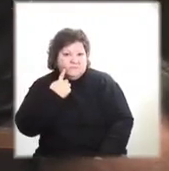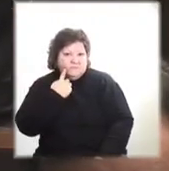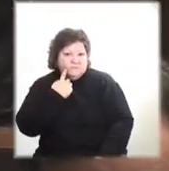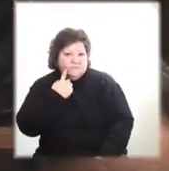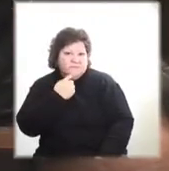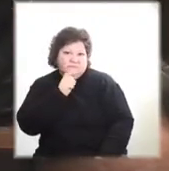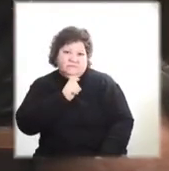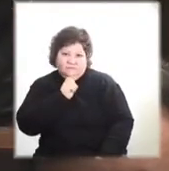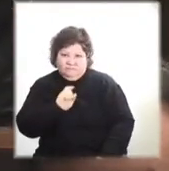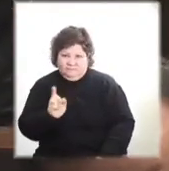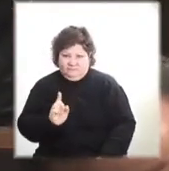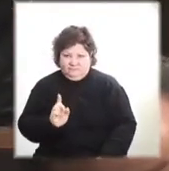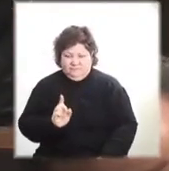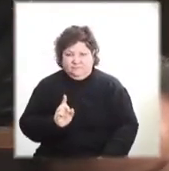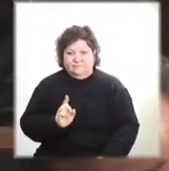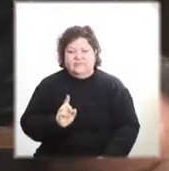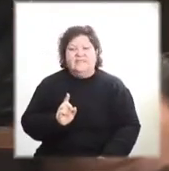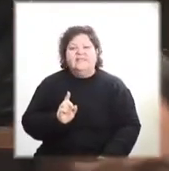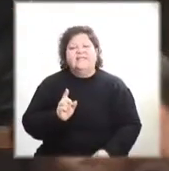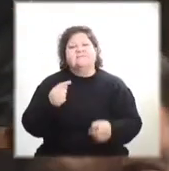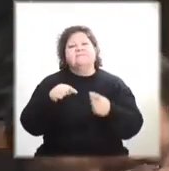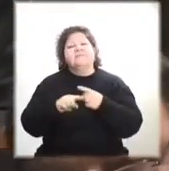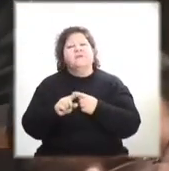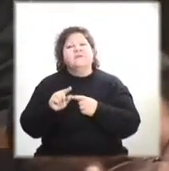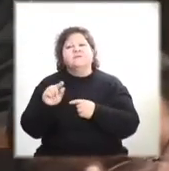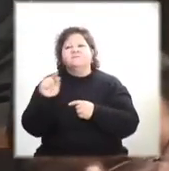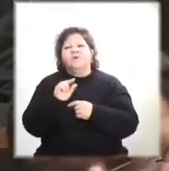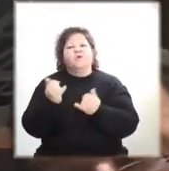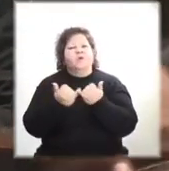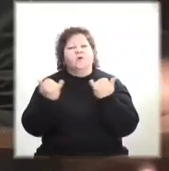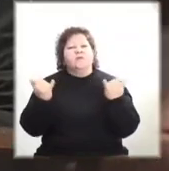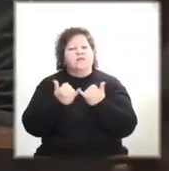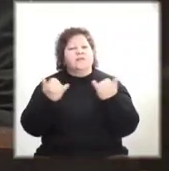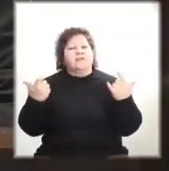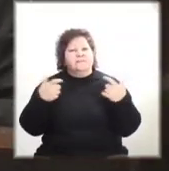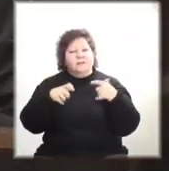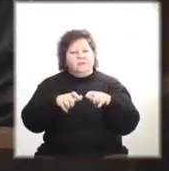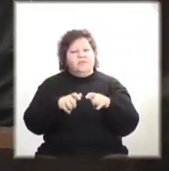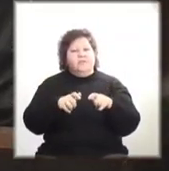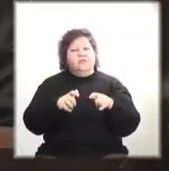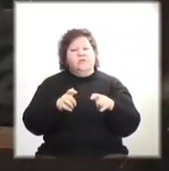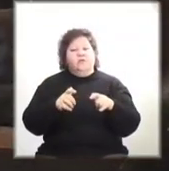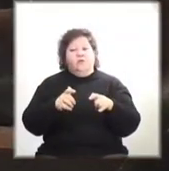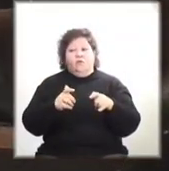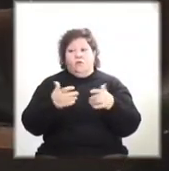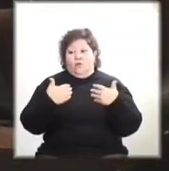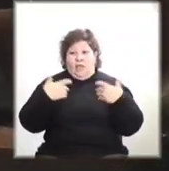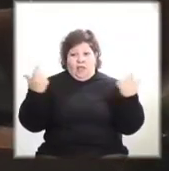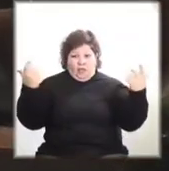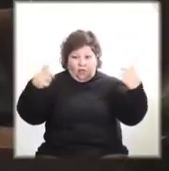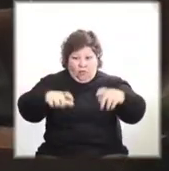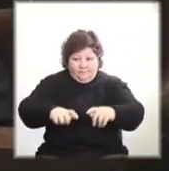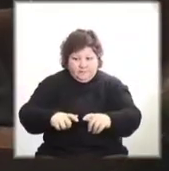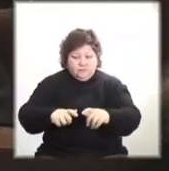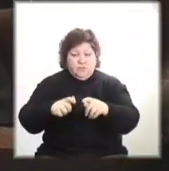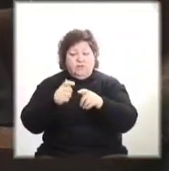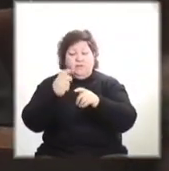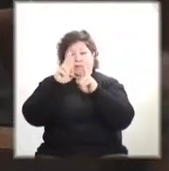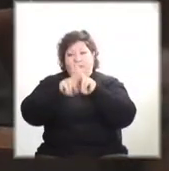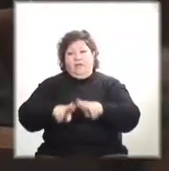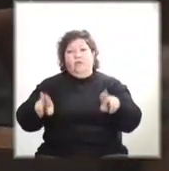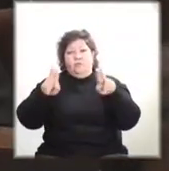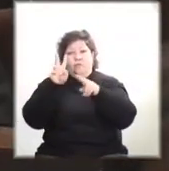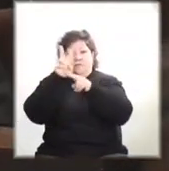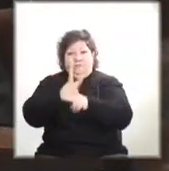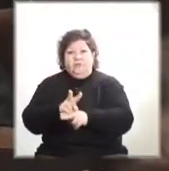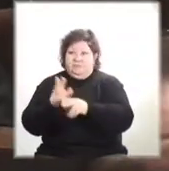mienten. Ahora, yo hace unos días atrás me reuní con la Comisión de las Naciones Unidas, que nos visitó, tuve el